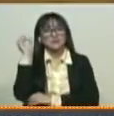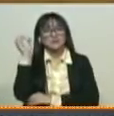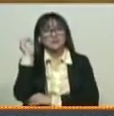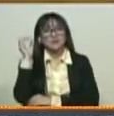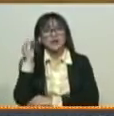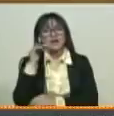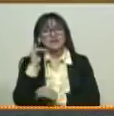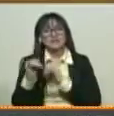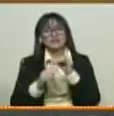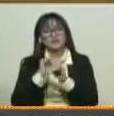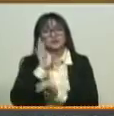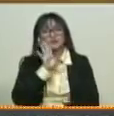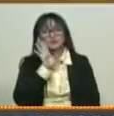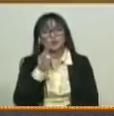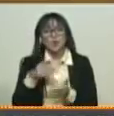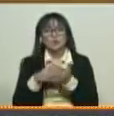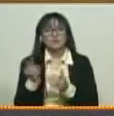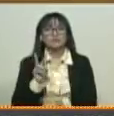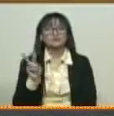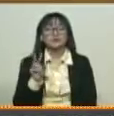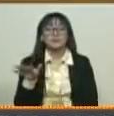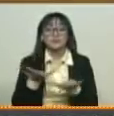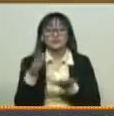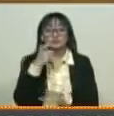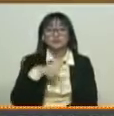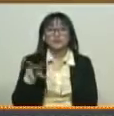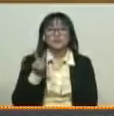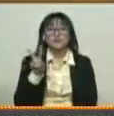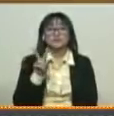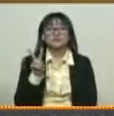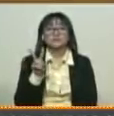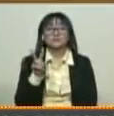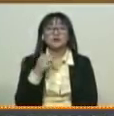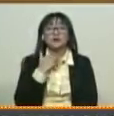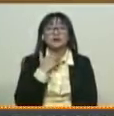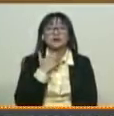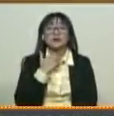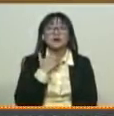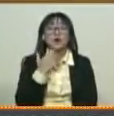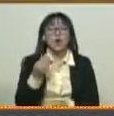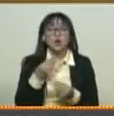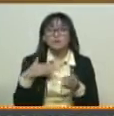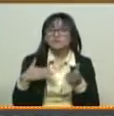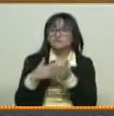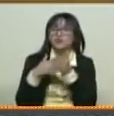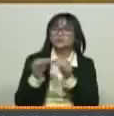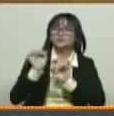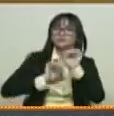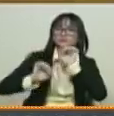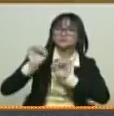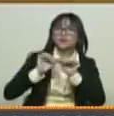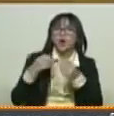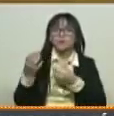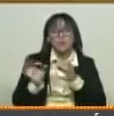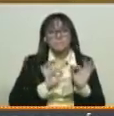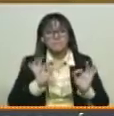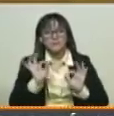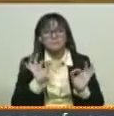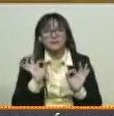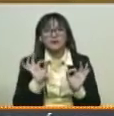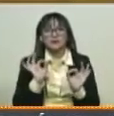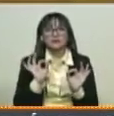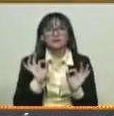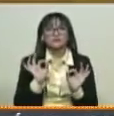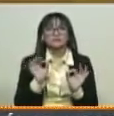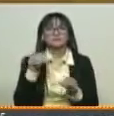nacional como internacionalmente. Desde el movimiento Somos Venezuela, ¿cómo se estará atacando este tipo de acciones y cómo se están preparando para persuadir también